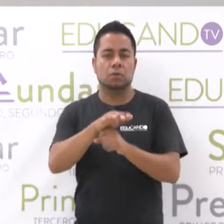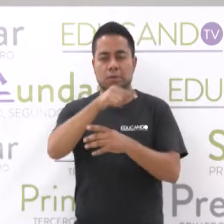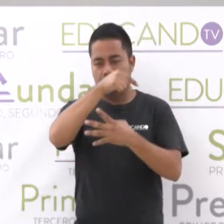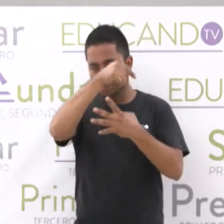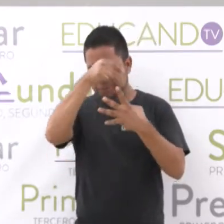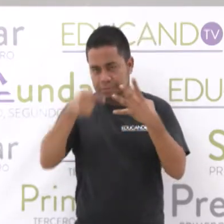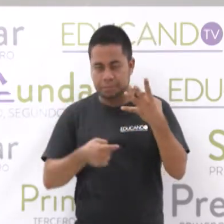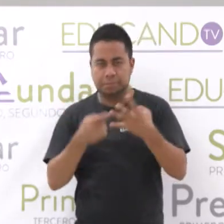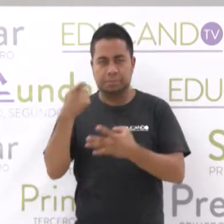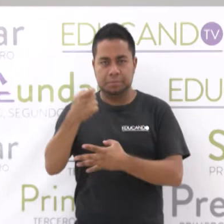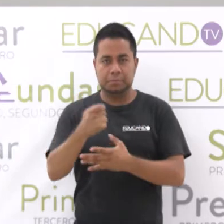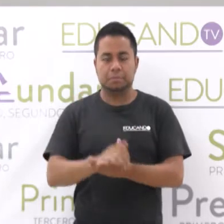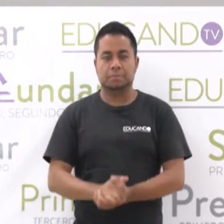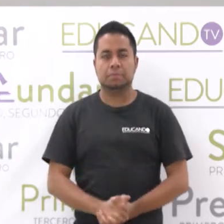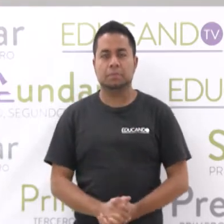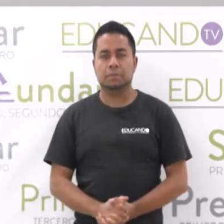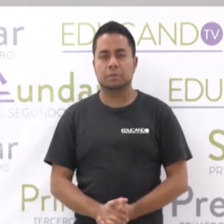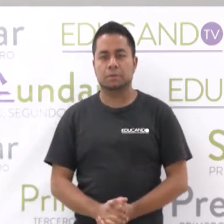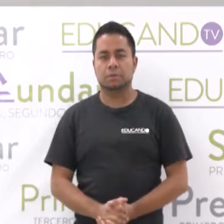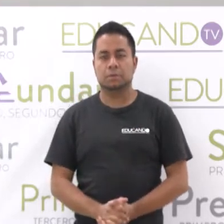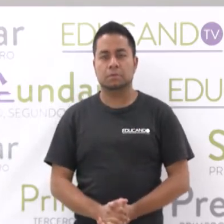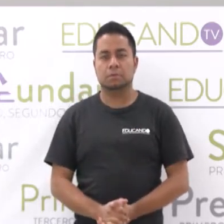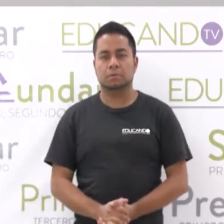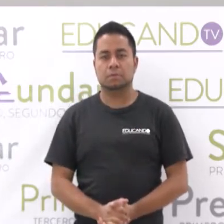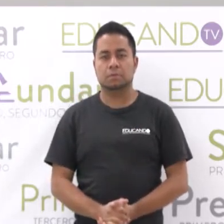tipo de preguntas. Y entonces